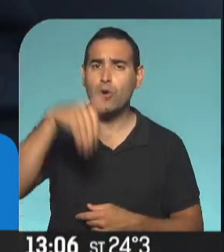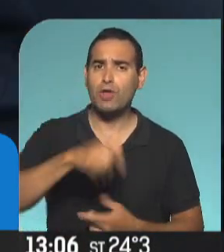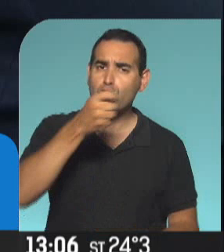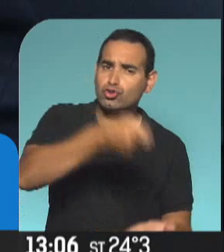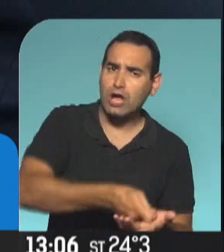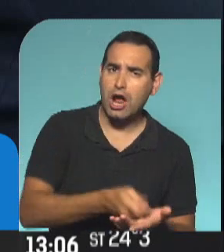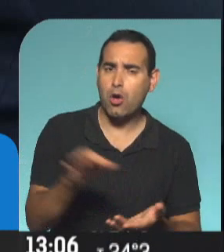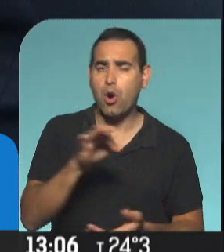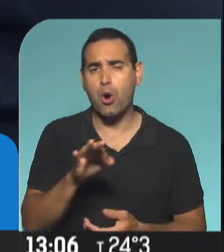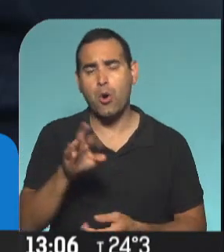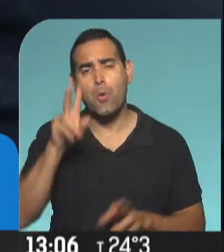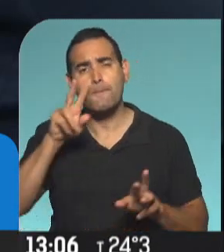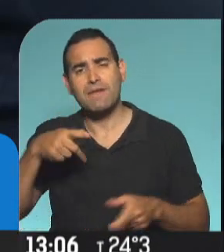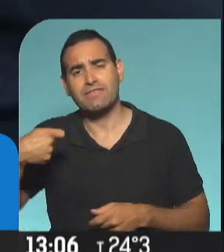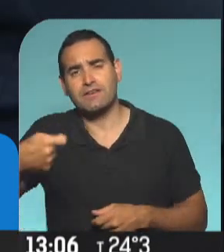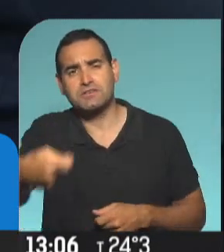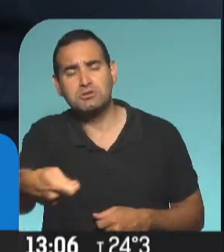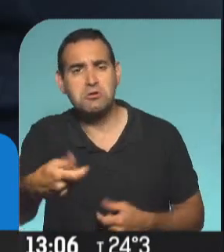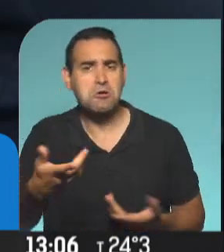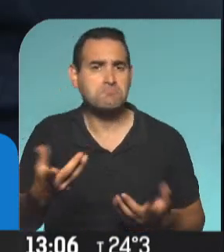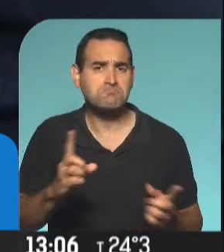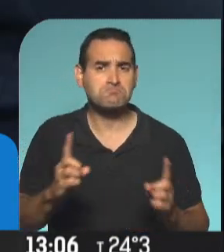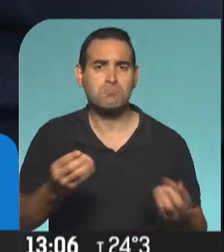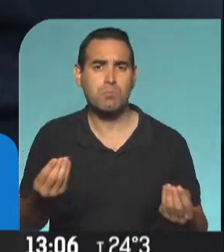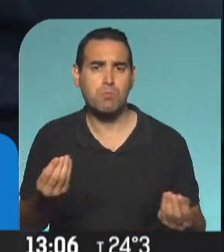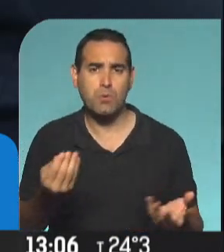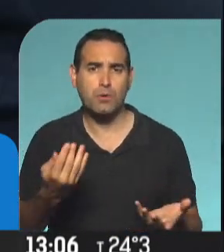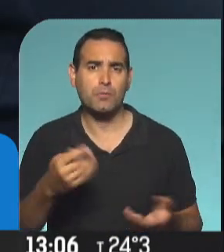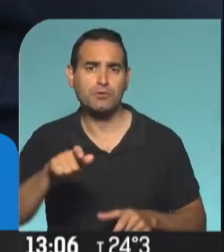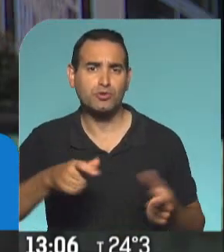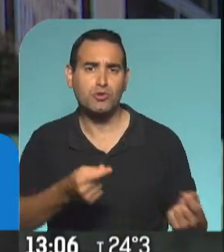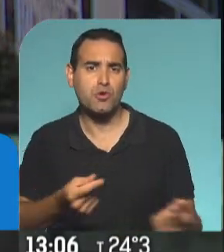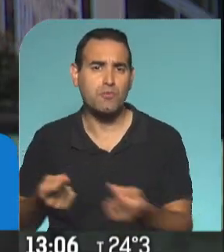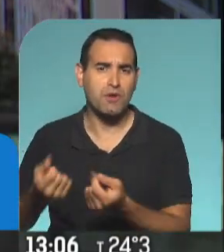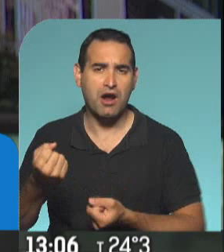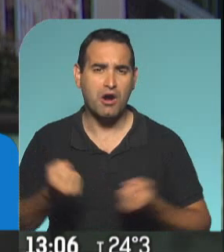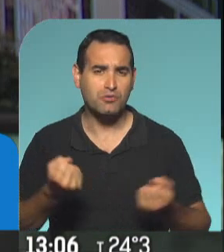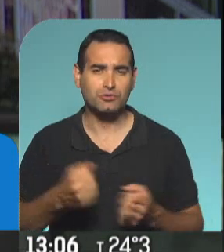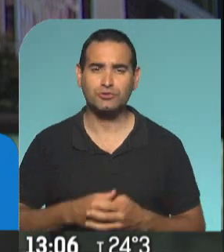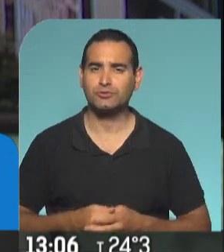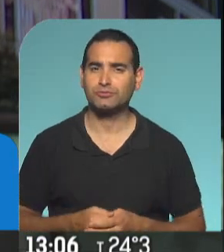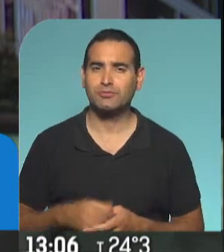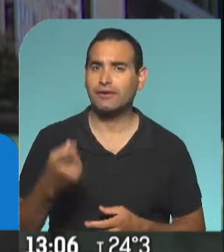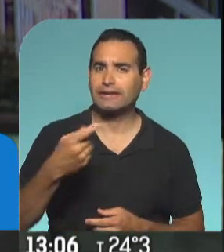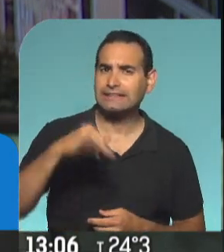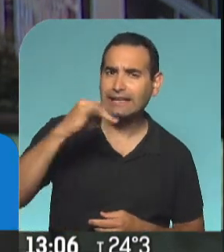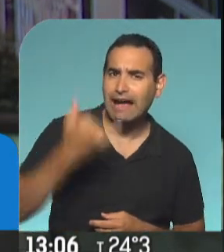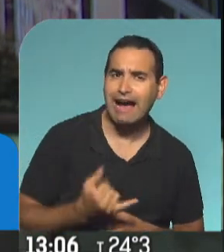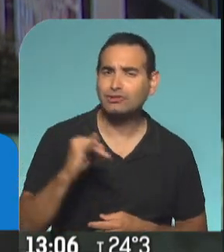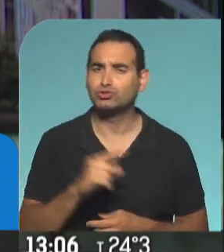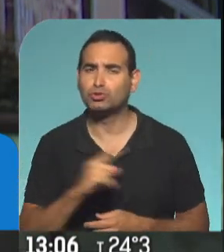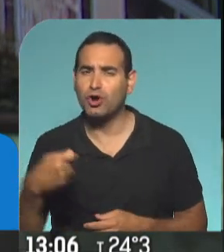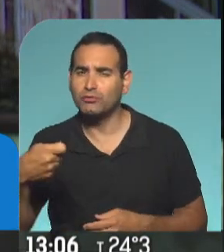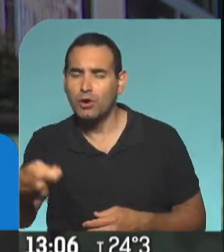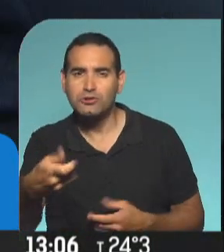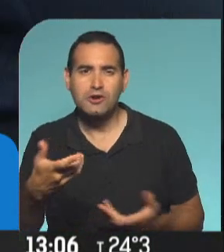cuánto lo han hecho con un plan financiación sé de qué manera justamente son esos planes de financiación conviene no con bienes con intereses sin interés en fin hay